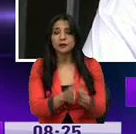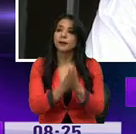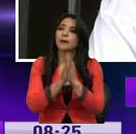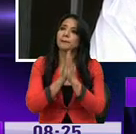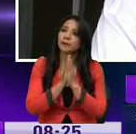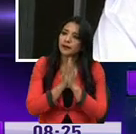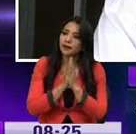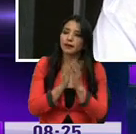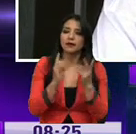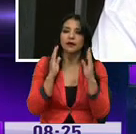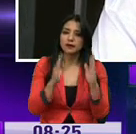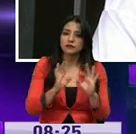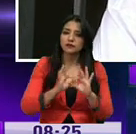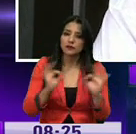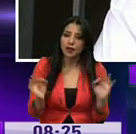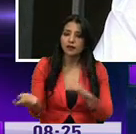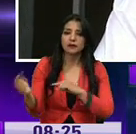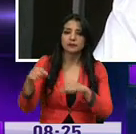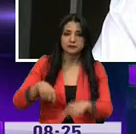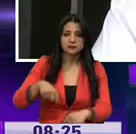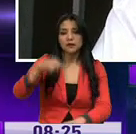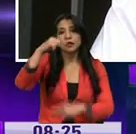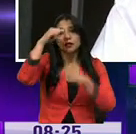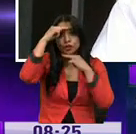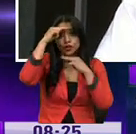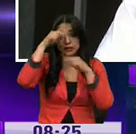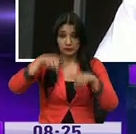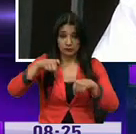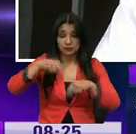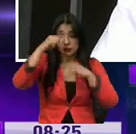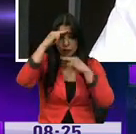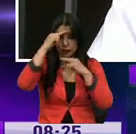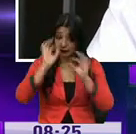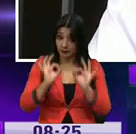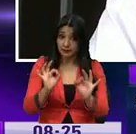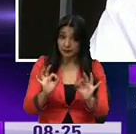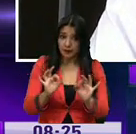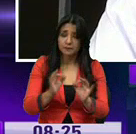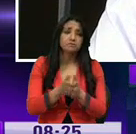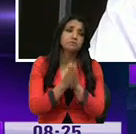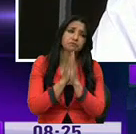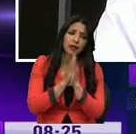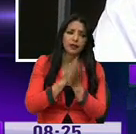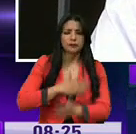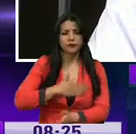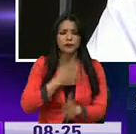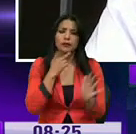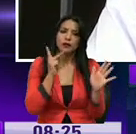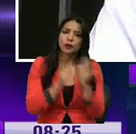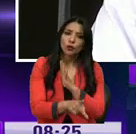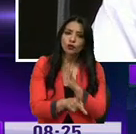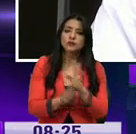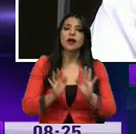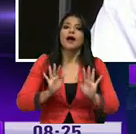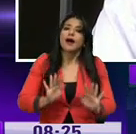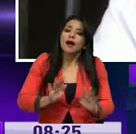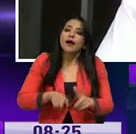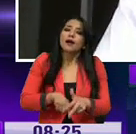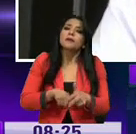les hacen caso, llegan a estos los noticieros, este que es tremendamente efectivo, este noticiero de la comunidad que trabaja para ustedes, y